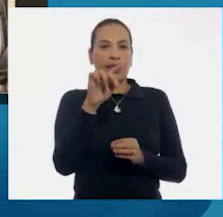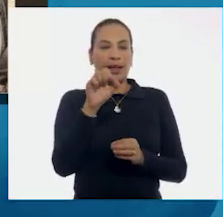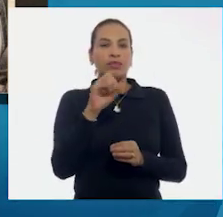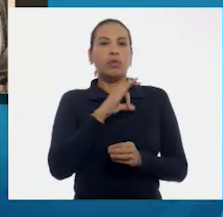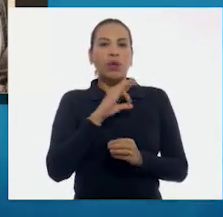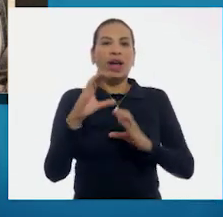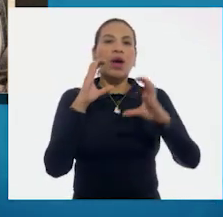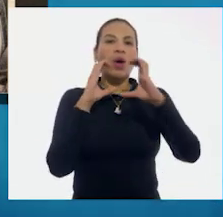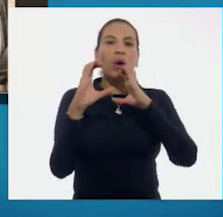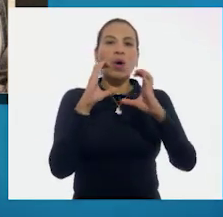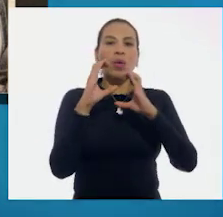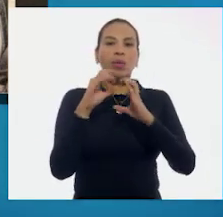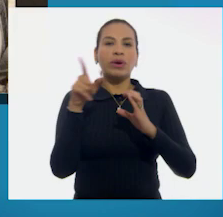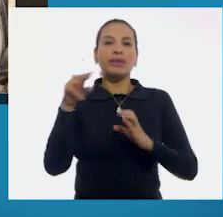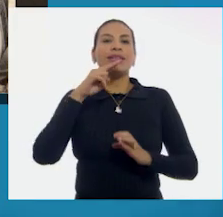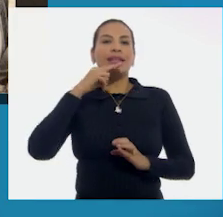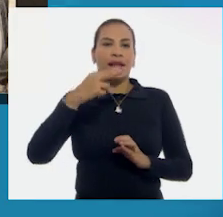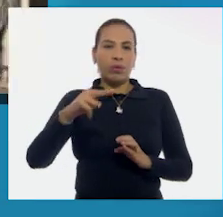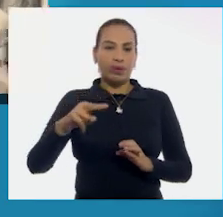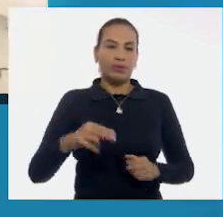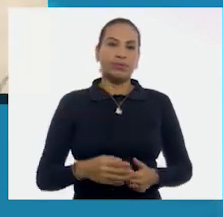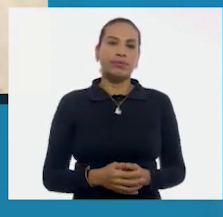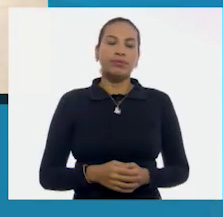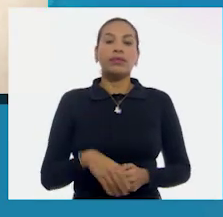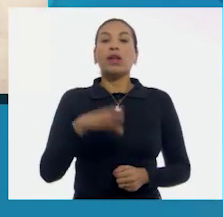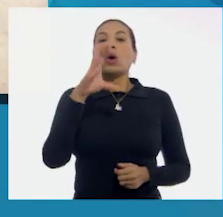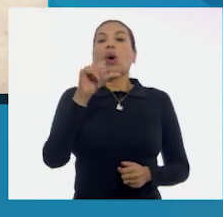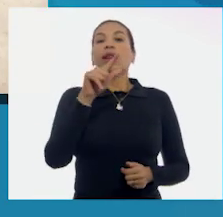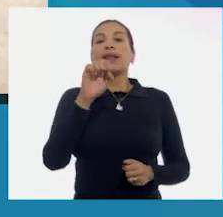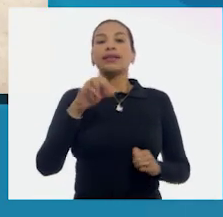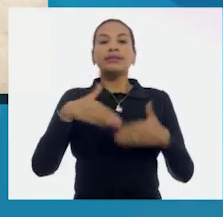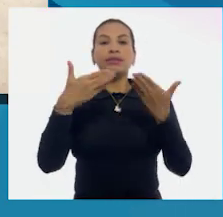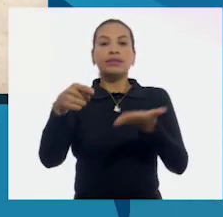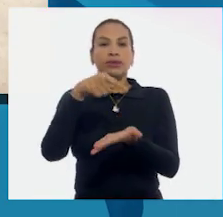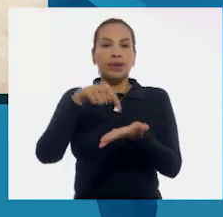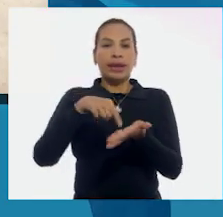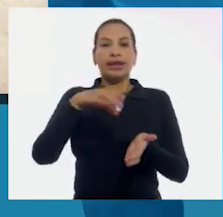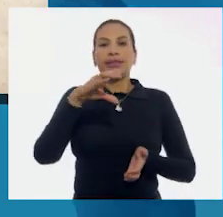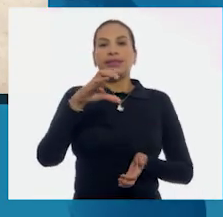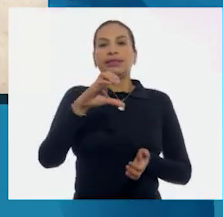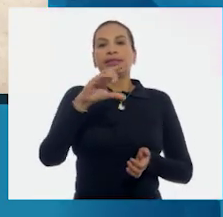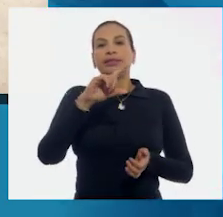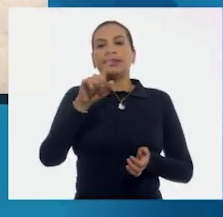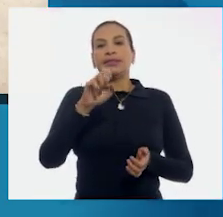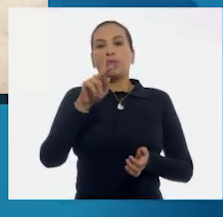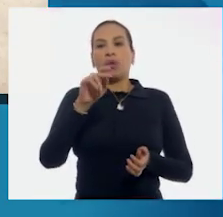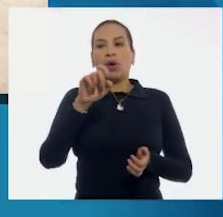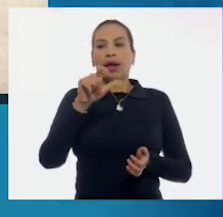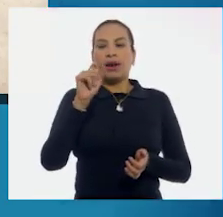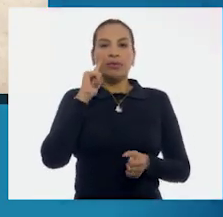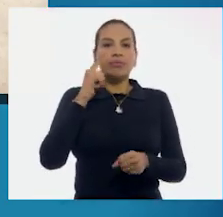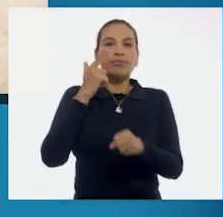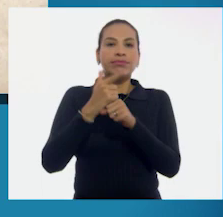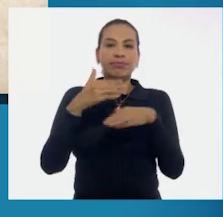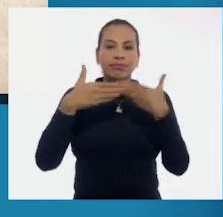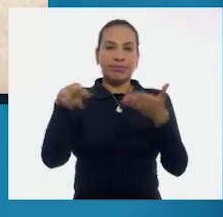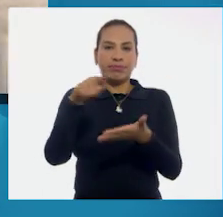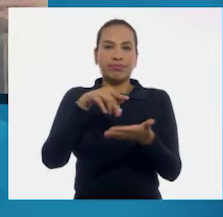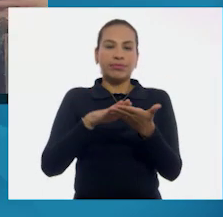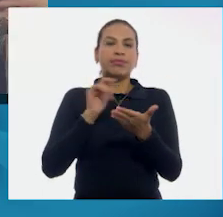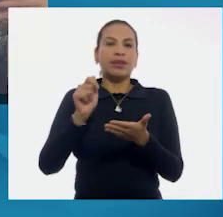lograra comunicarse con los nahuas. Cortés llegó a Zempoala, donde se dio cuenta de la aversión hacia los